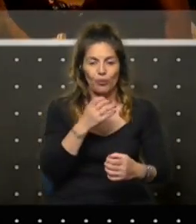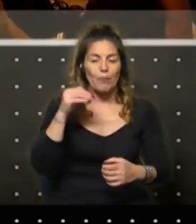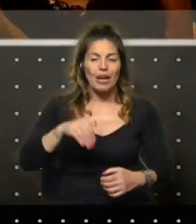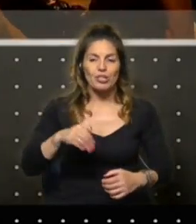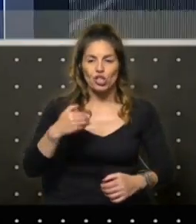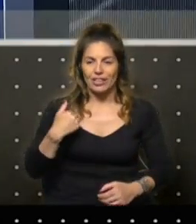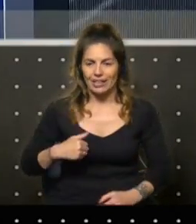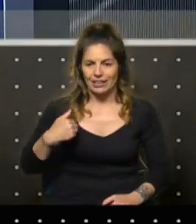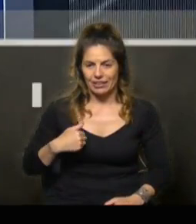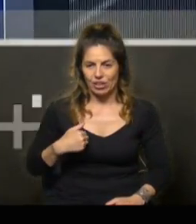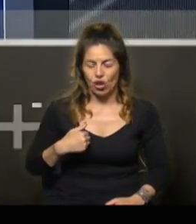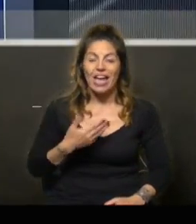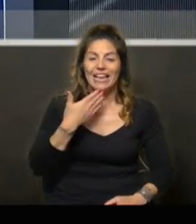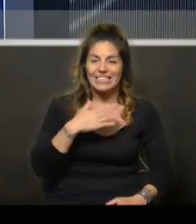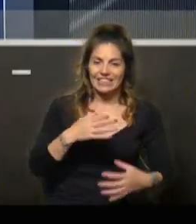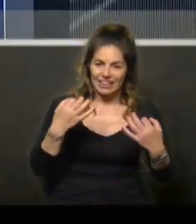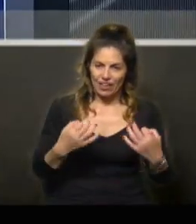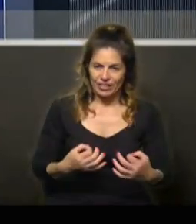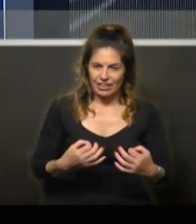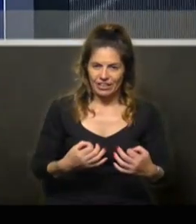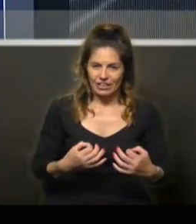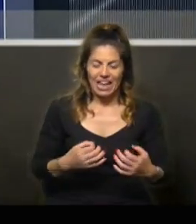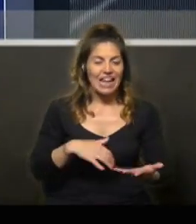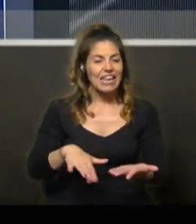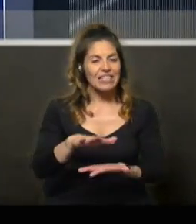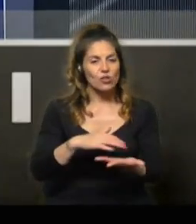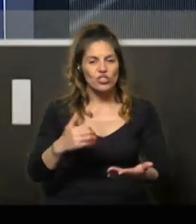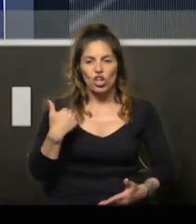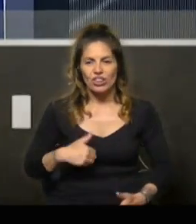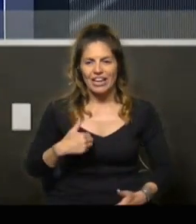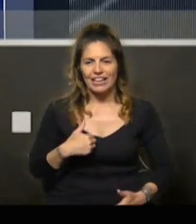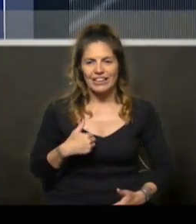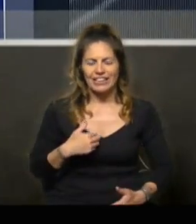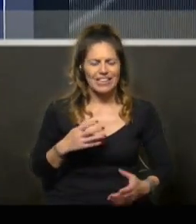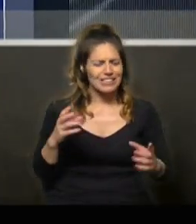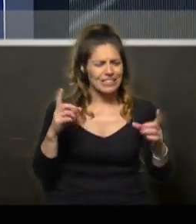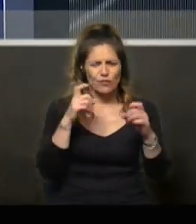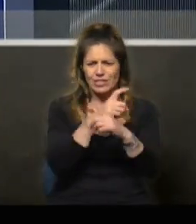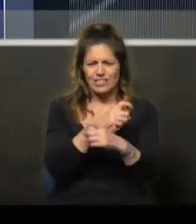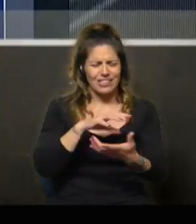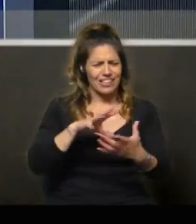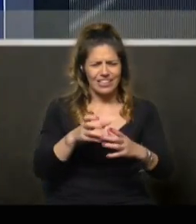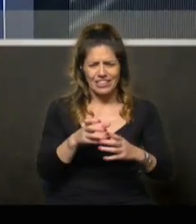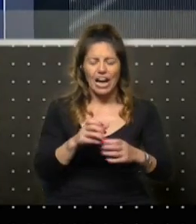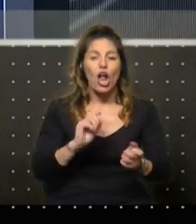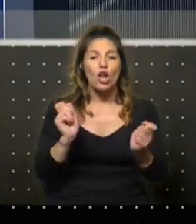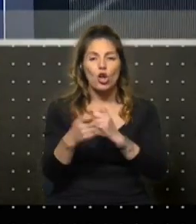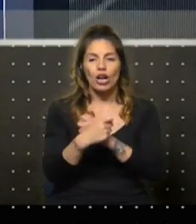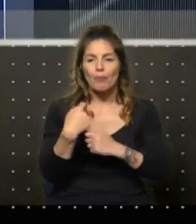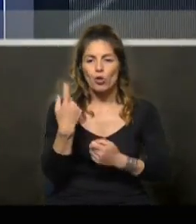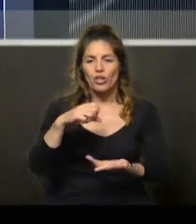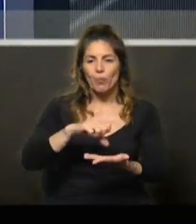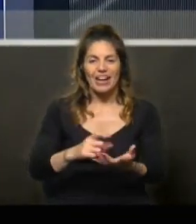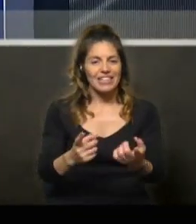argentinos que se entienda bien la situación de Argentina es crítica los cambios que nuestro país